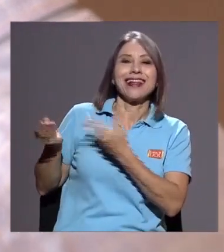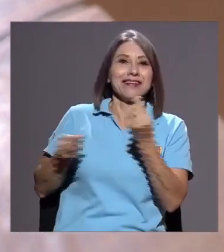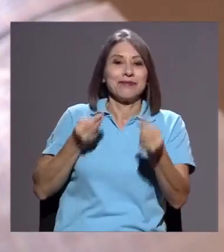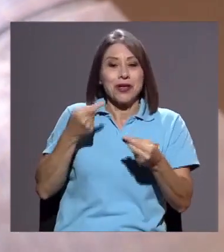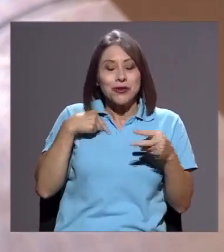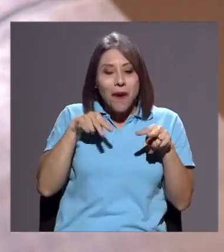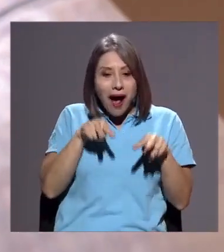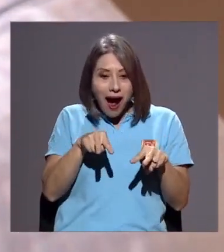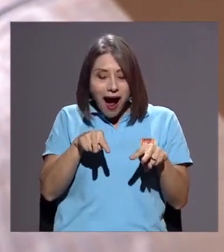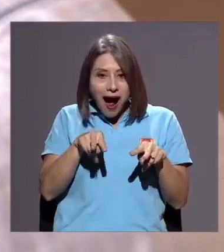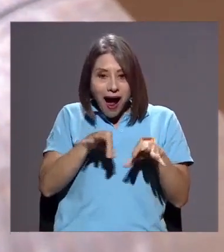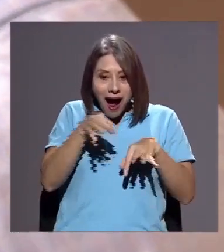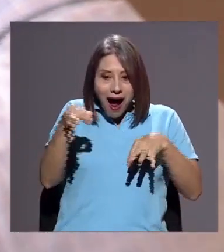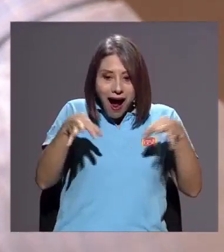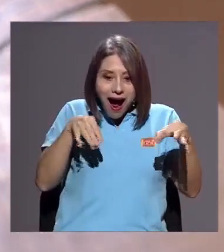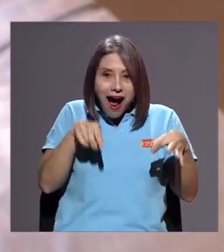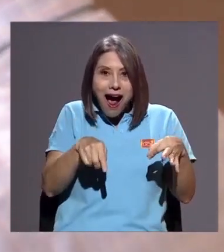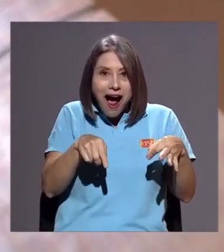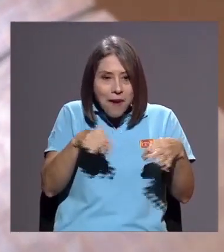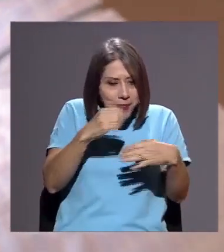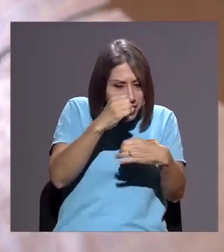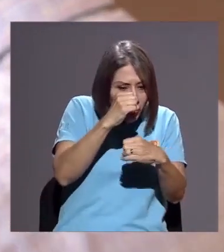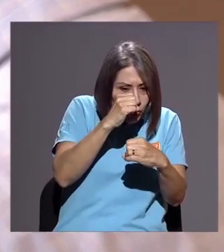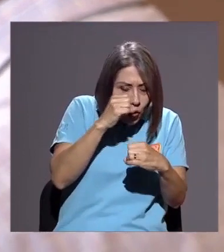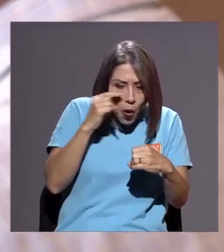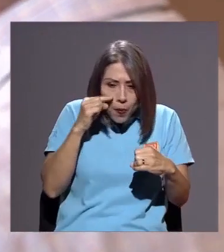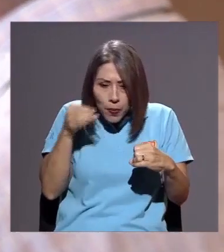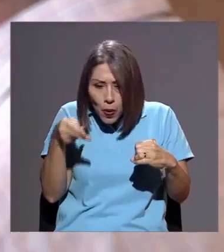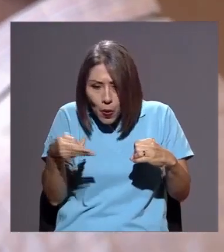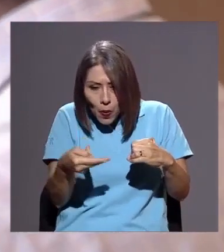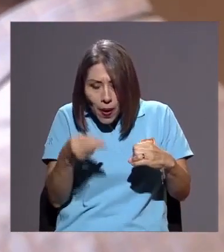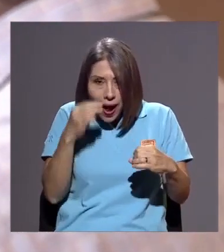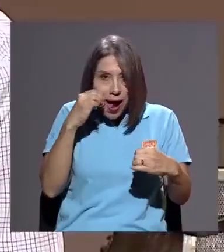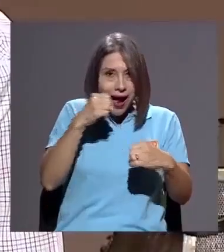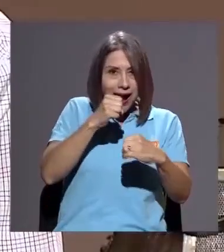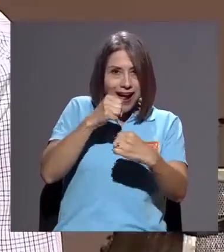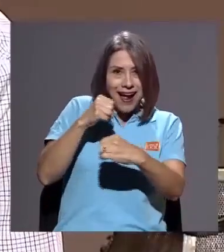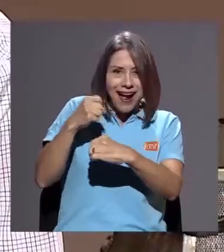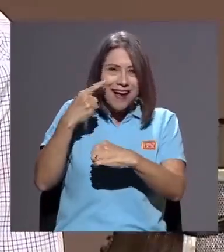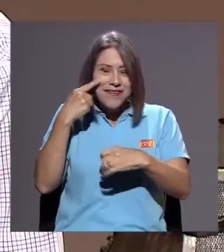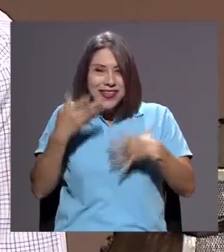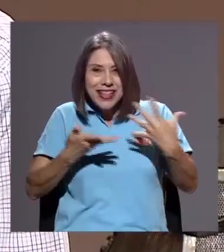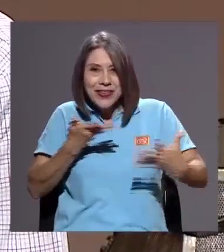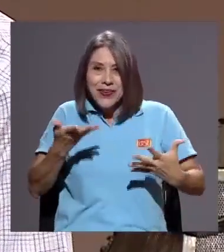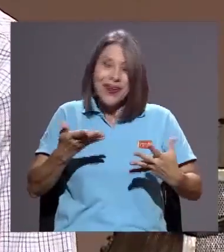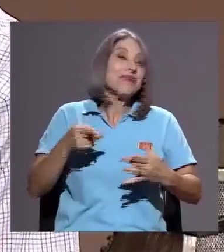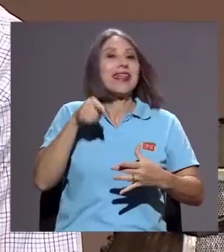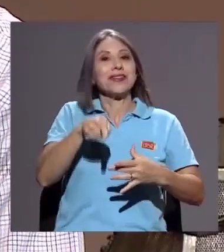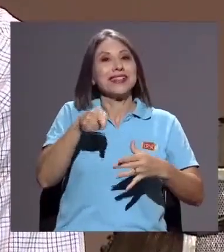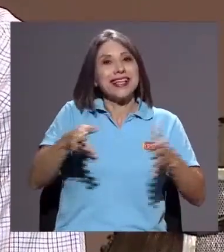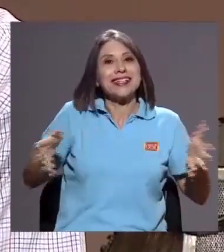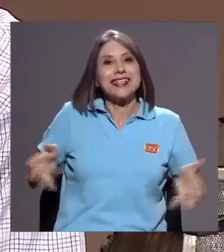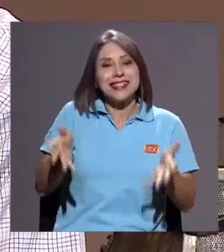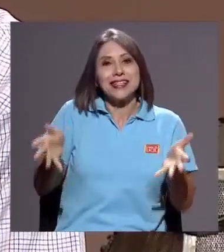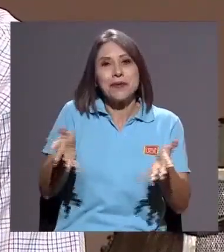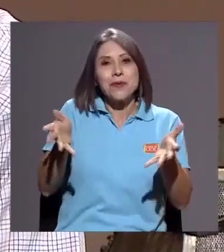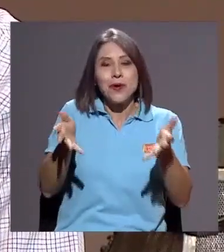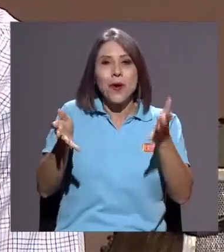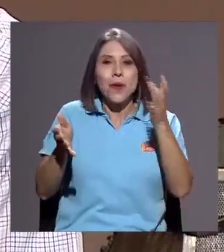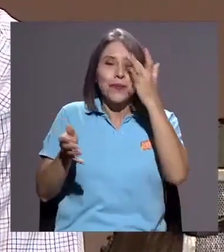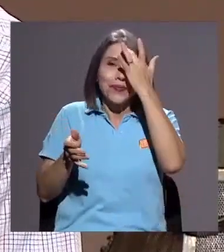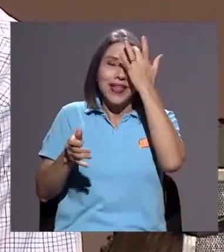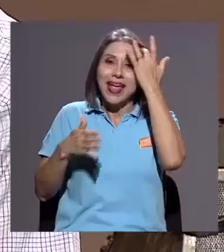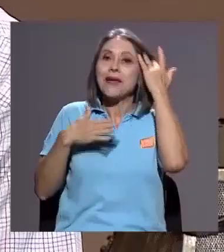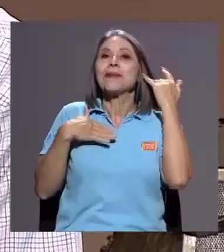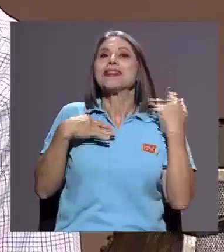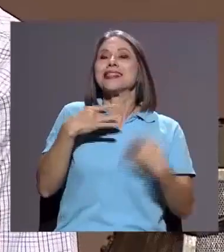microscopio hojas de zacate y diferentes cuestiones, ¿verdad? Y bueno, y ese estímulo, digamos, en